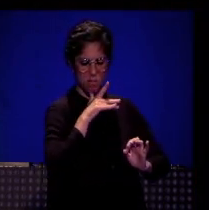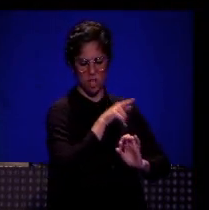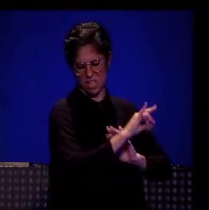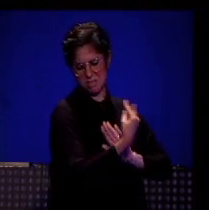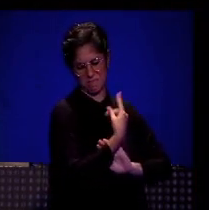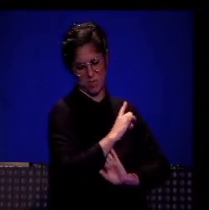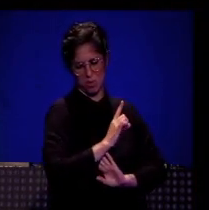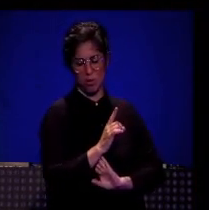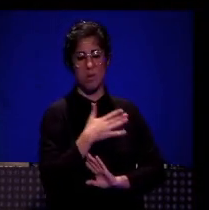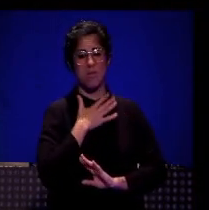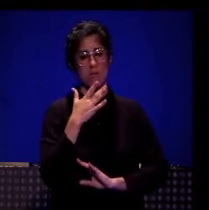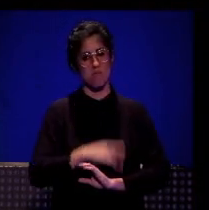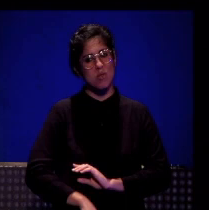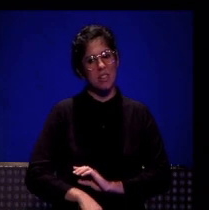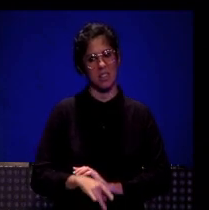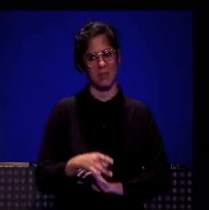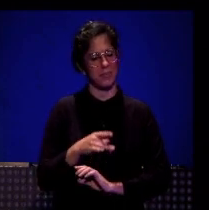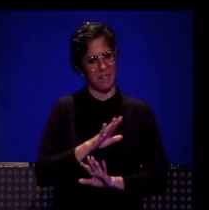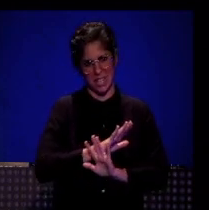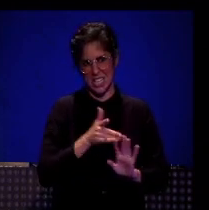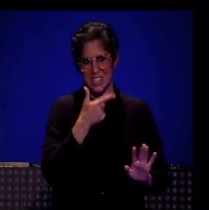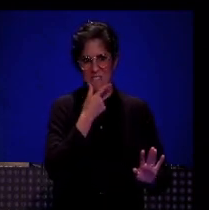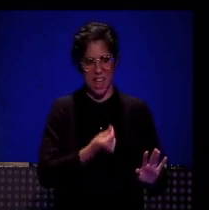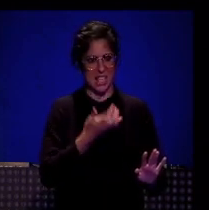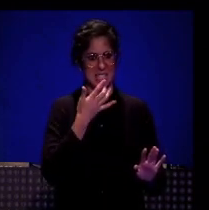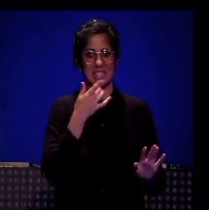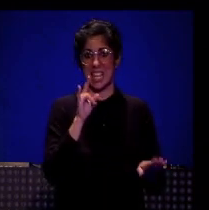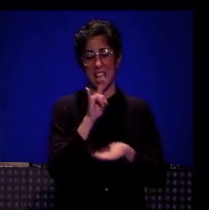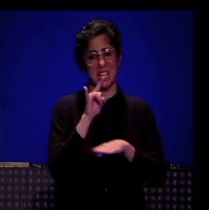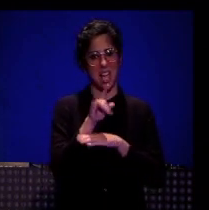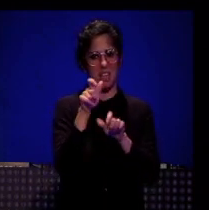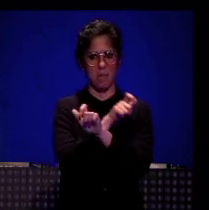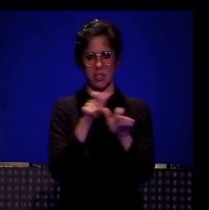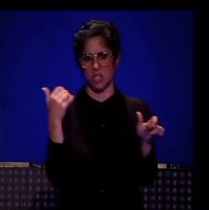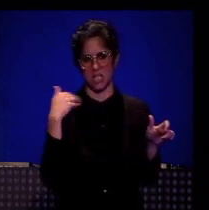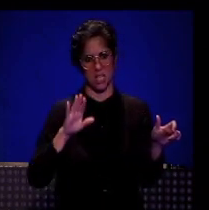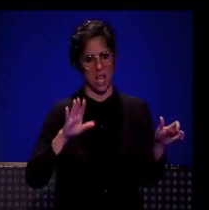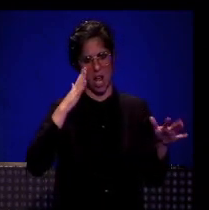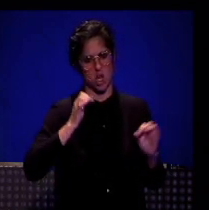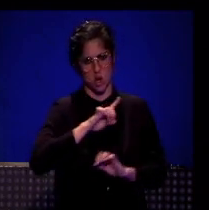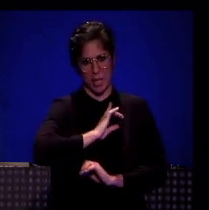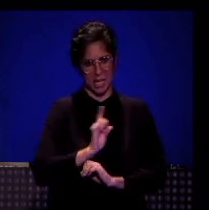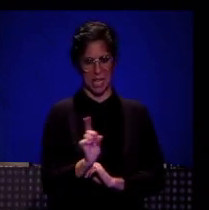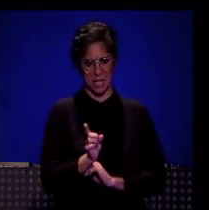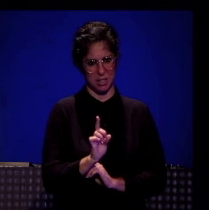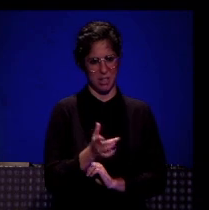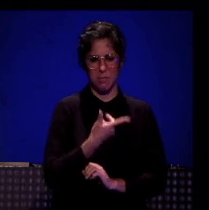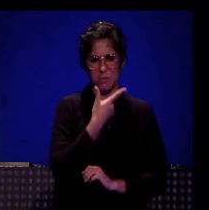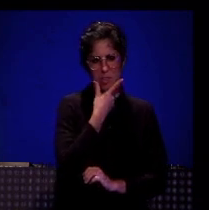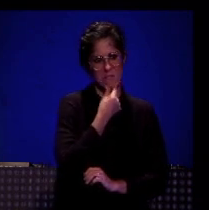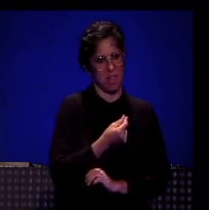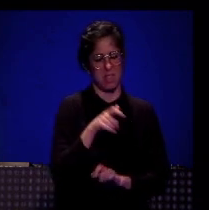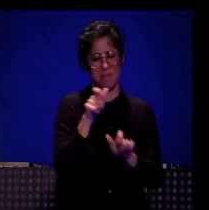perder la reputación de verdad es muy muy rápido entonces tenéis que siempre ser que confía mucho en